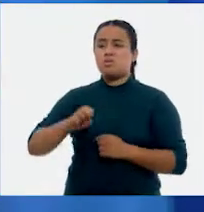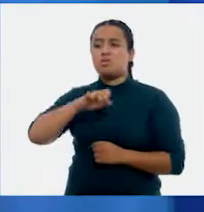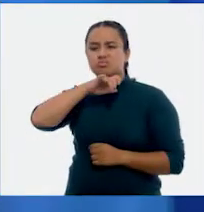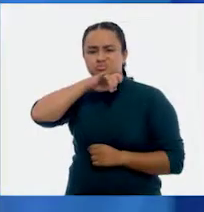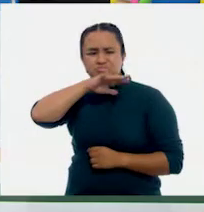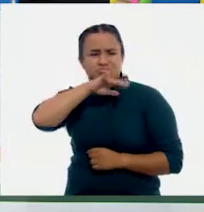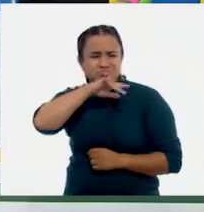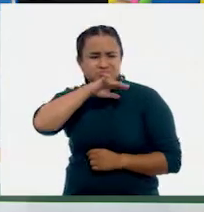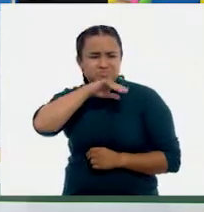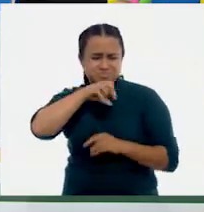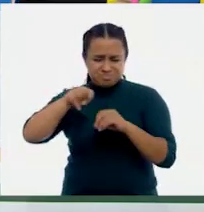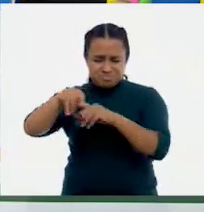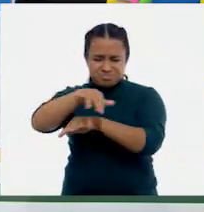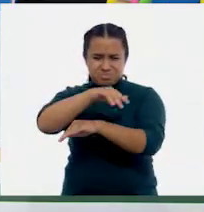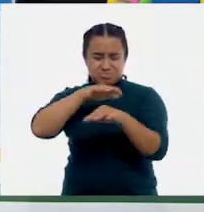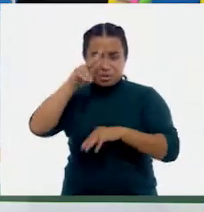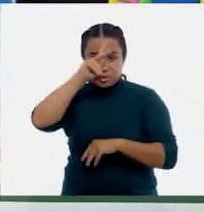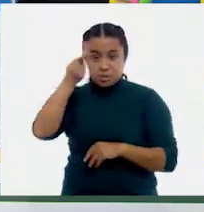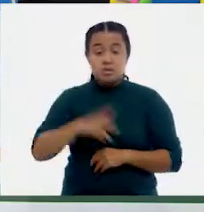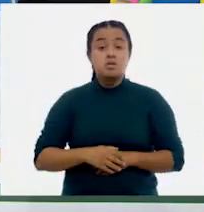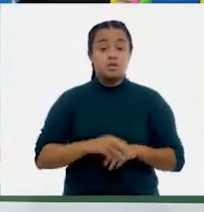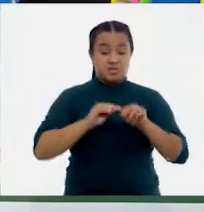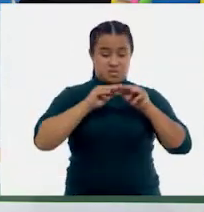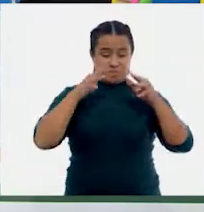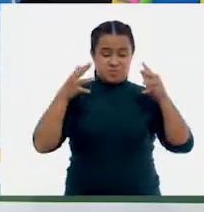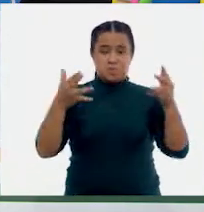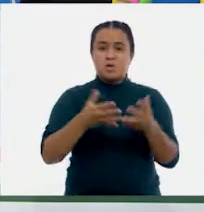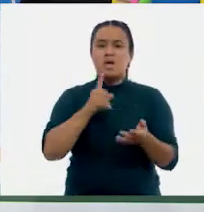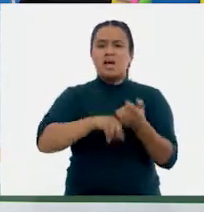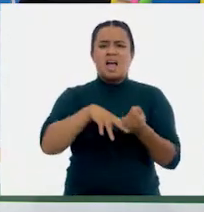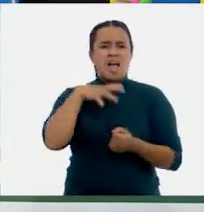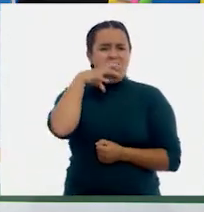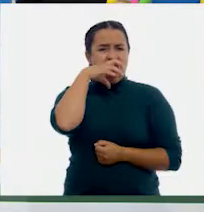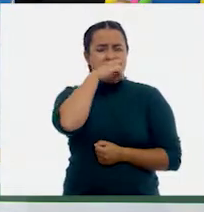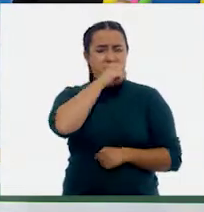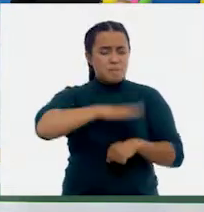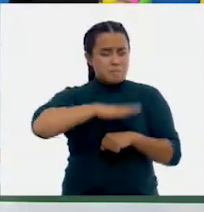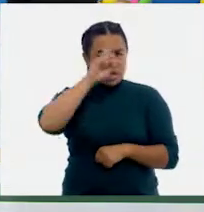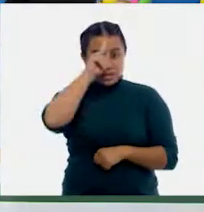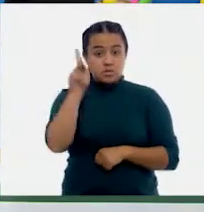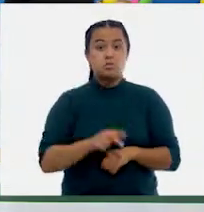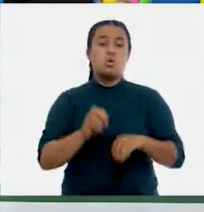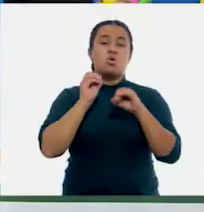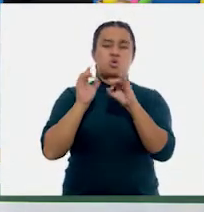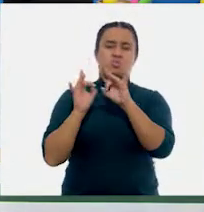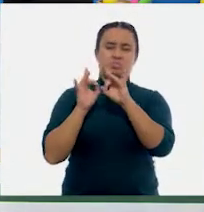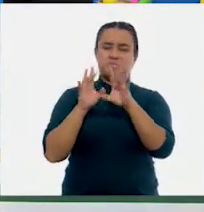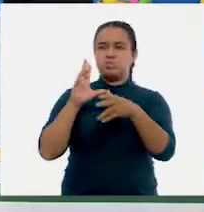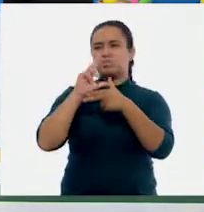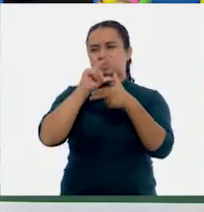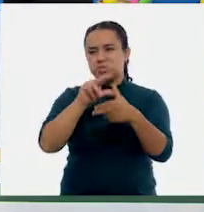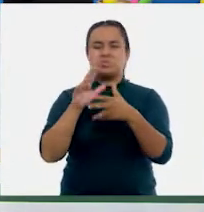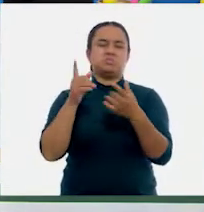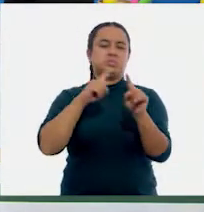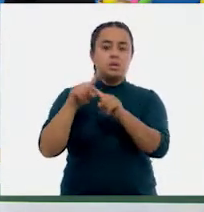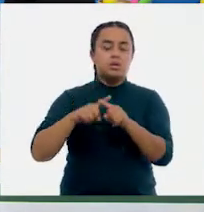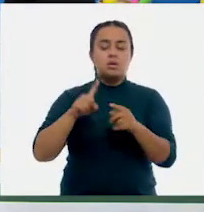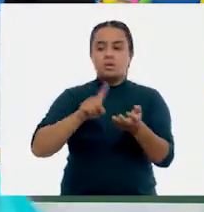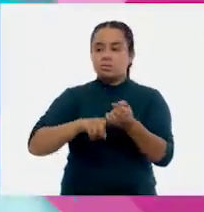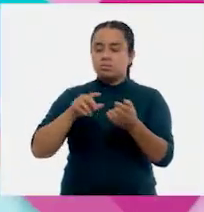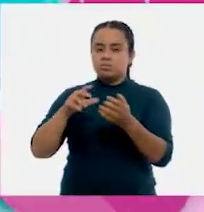contaminación, el calentamiento global o los desastres naturales. ¡Wow! Vaya dato,